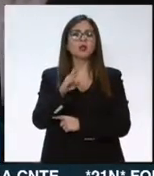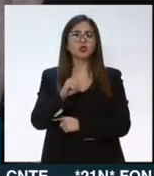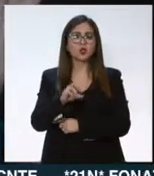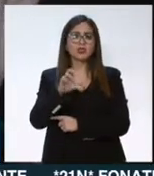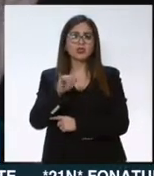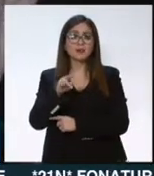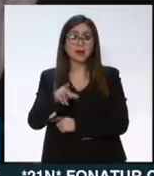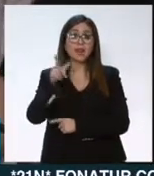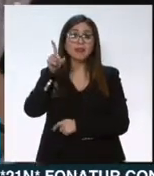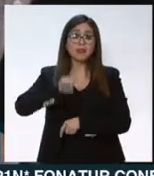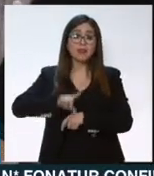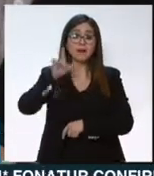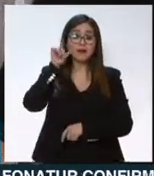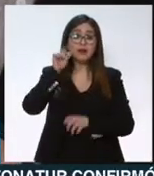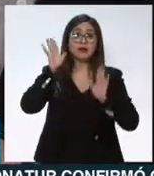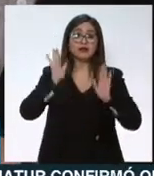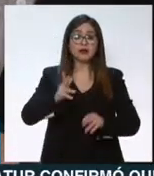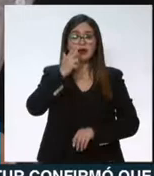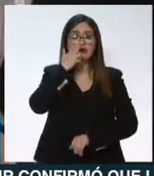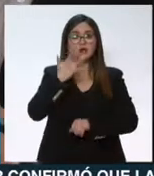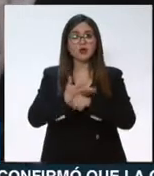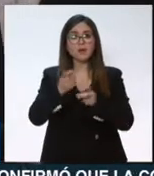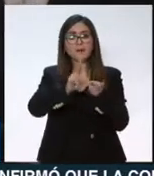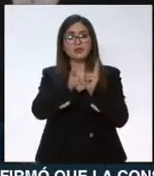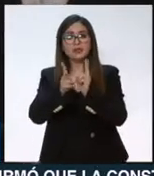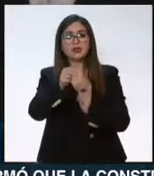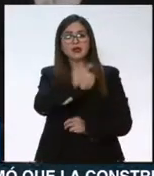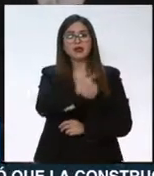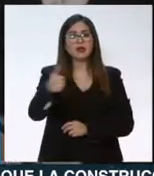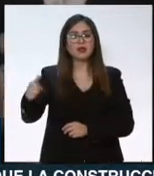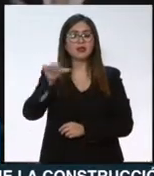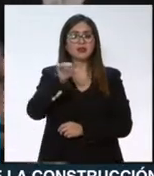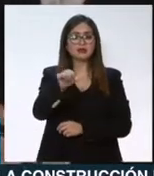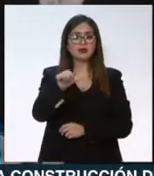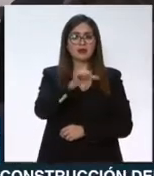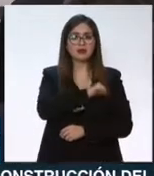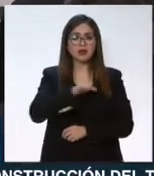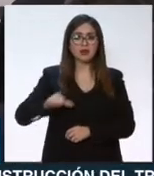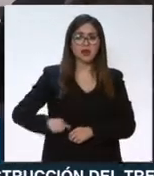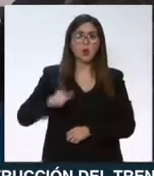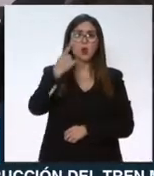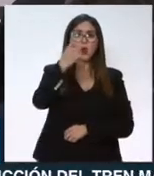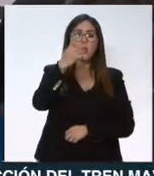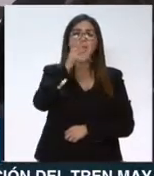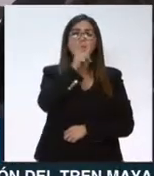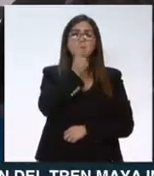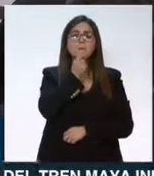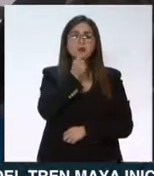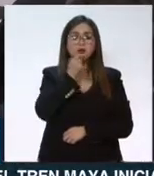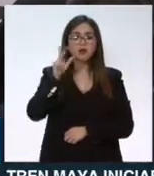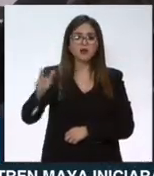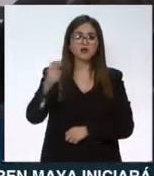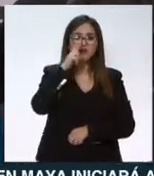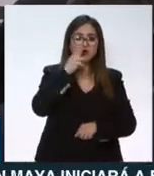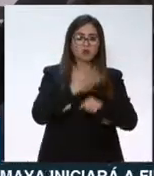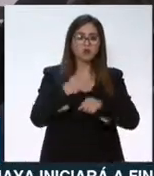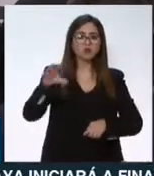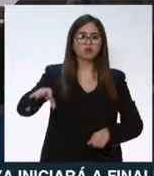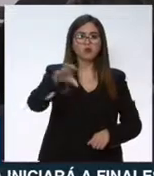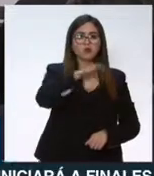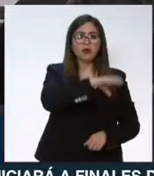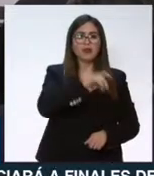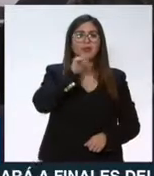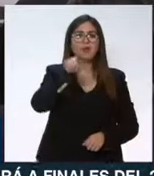mañana estarán integradas por vecinos de las 16 alcaldías, un policía por cuadrante y también representantes del gobierno local